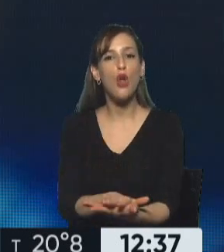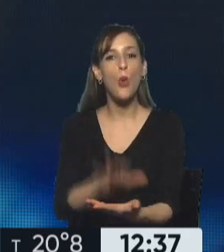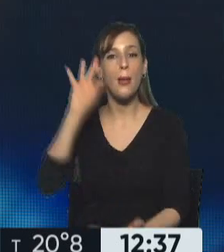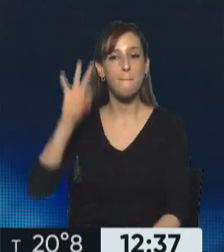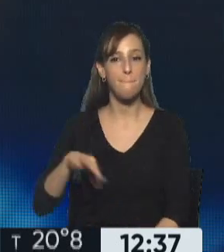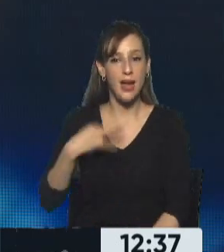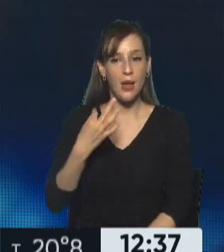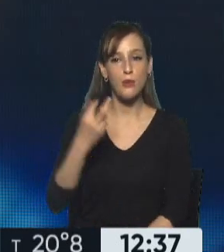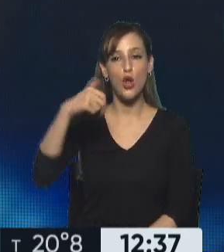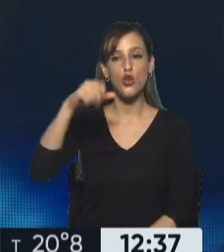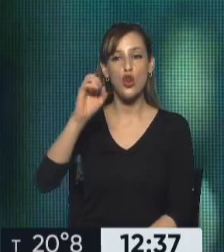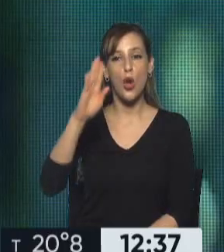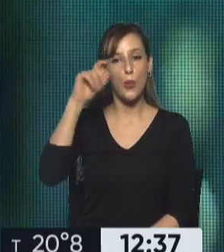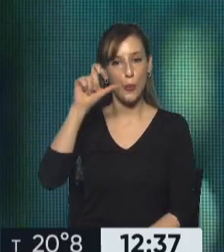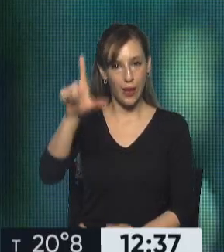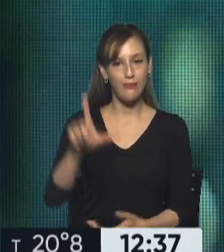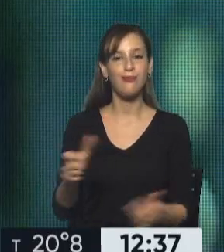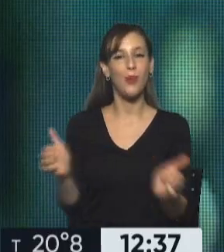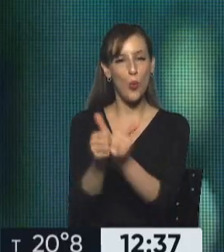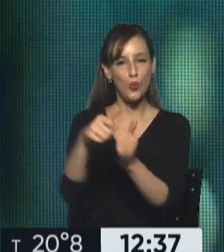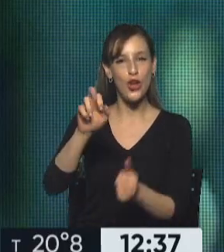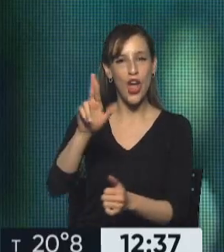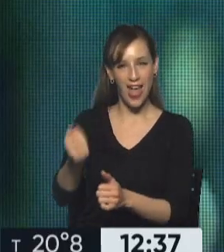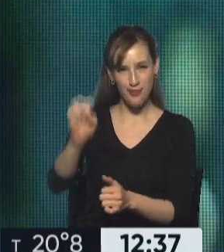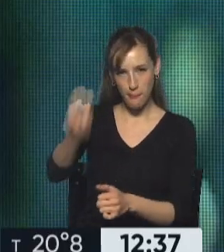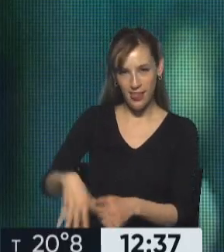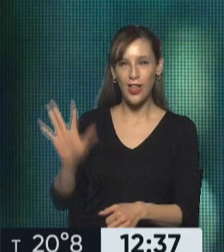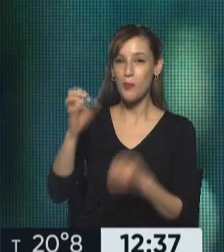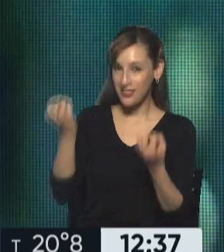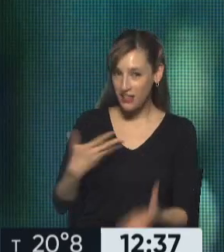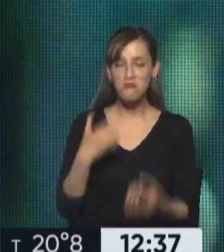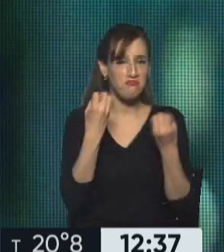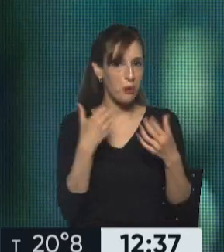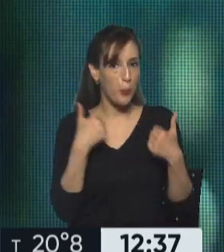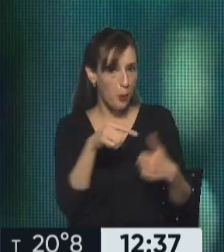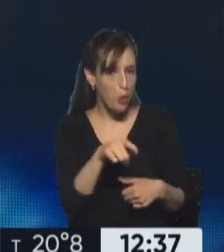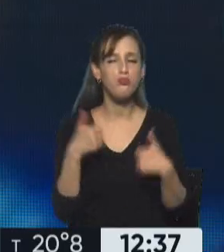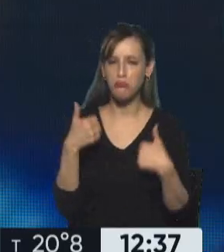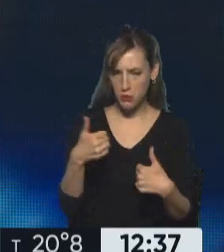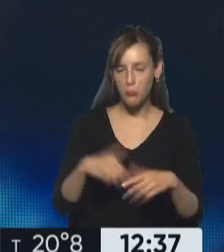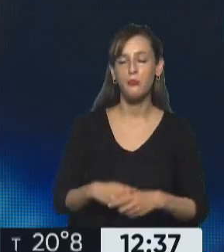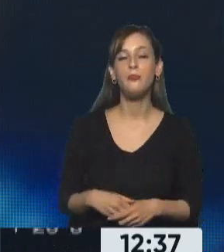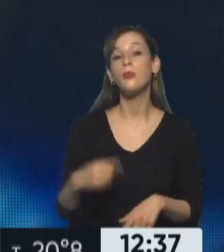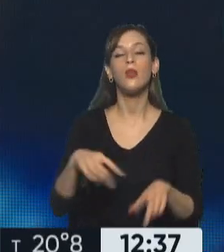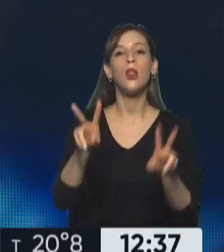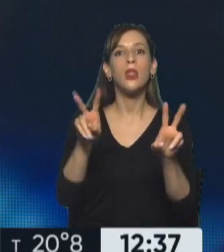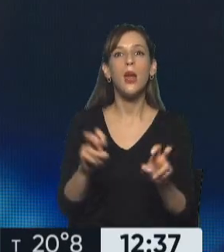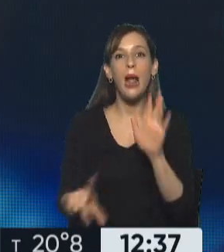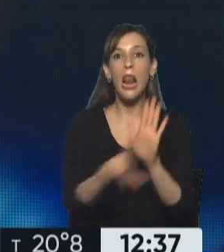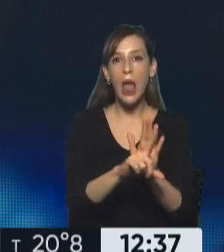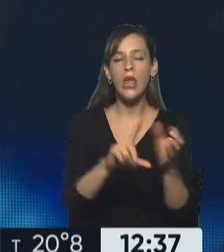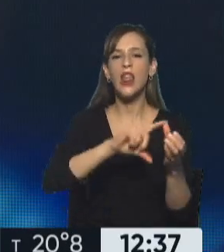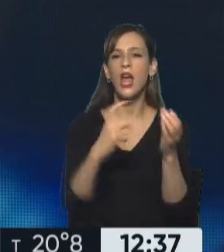nobel y estamos con nora bär con estas normas cómo es que a véronique bien muy bien voz muy bien bueno la importancia de la ley de etiquetado